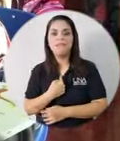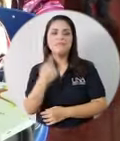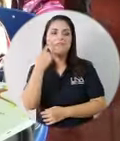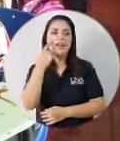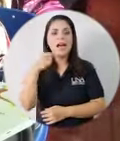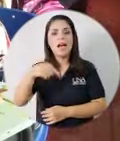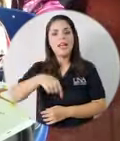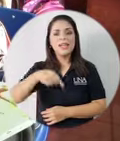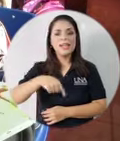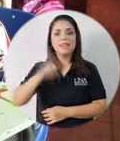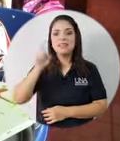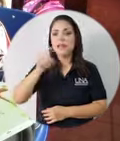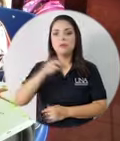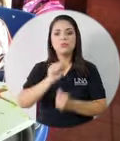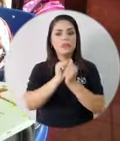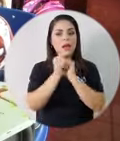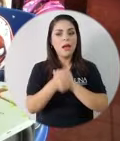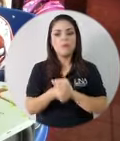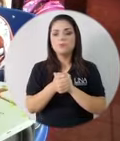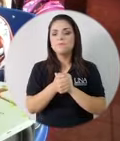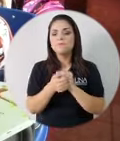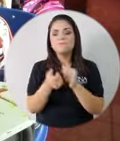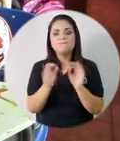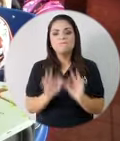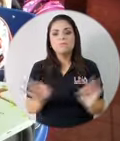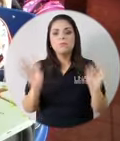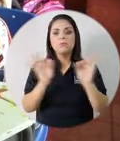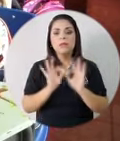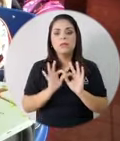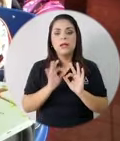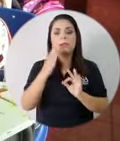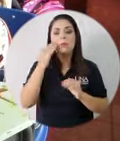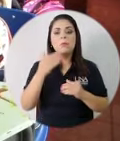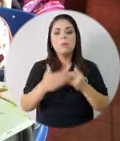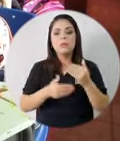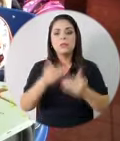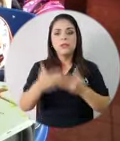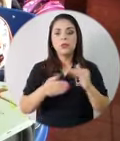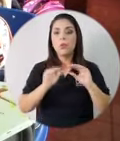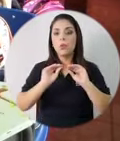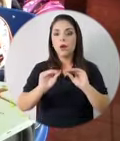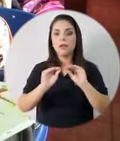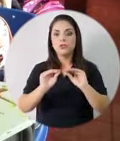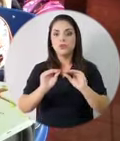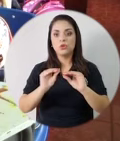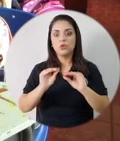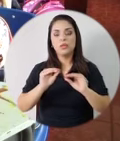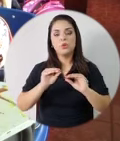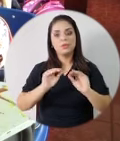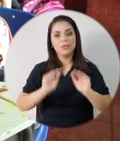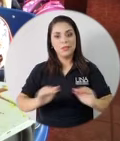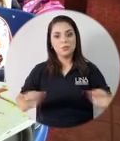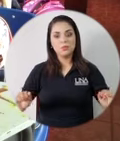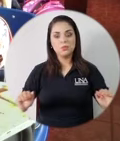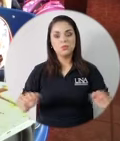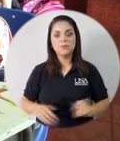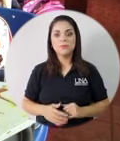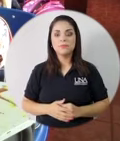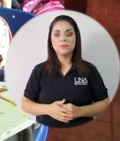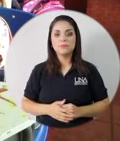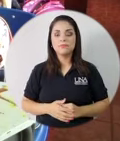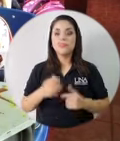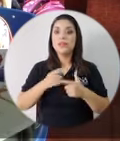vean, aquí hay que generar cambios fundamentales en el proceso de educación